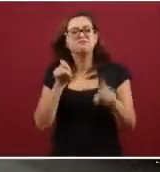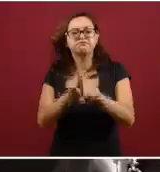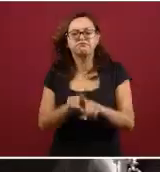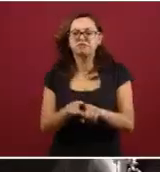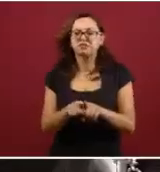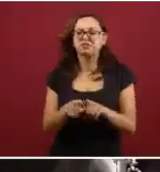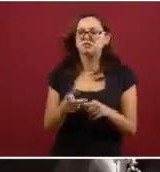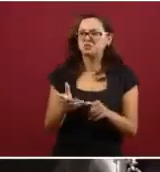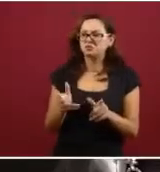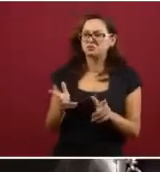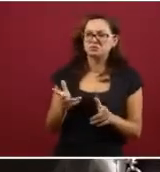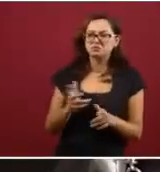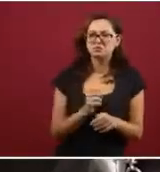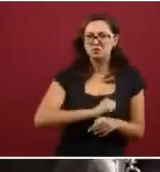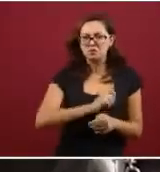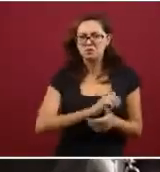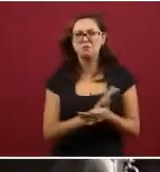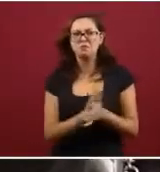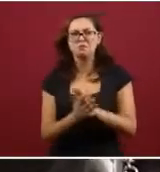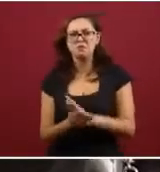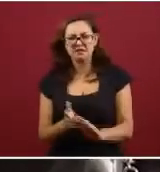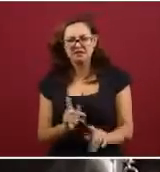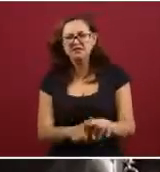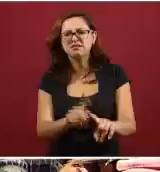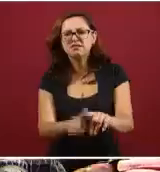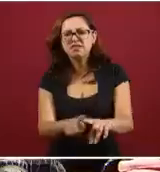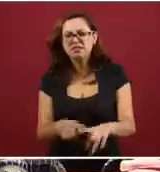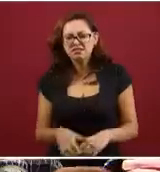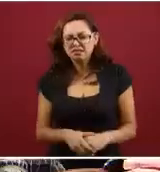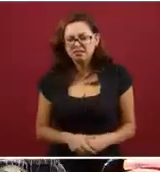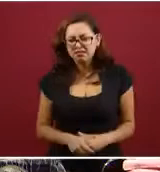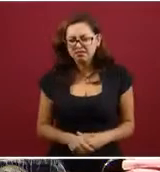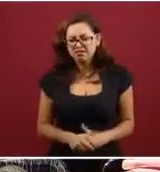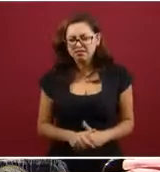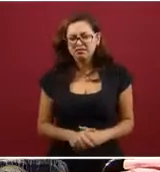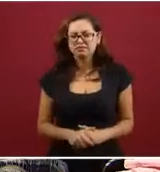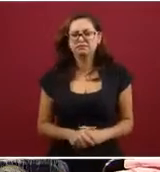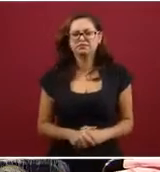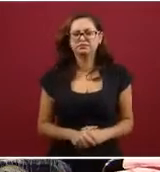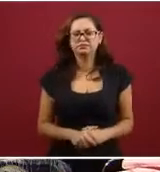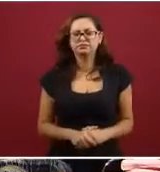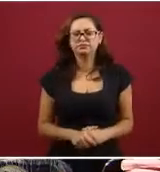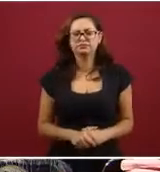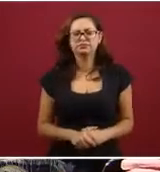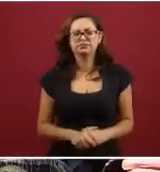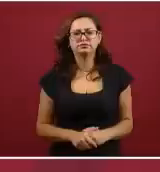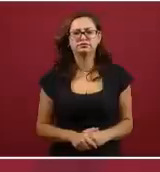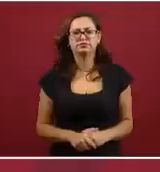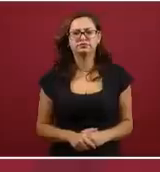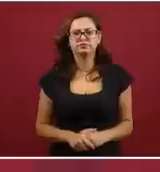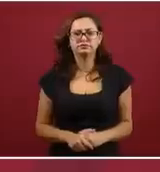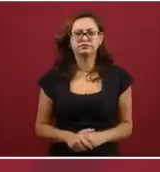motivan imposiciones? ¿Quiénes son, presidente? Mire, en un gobierno